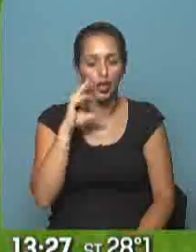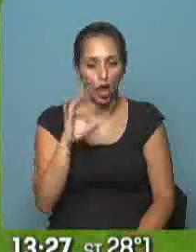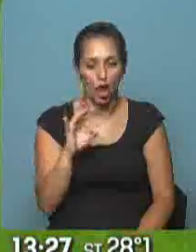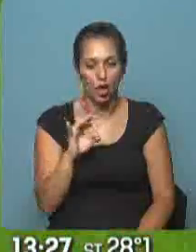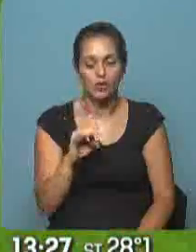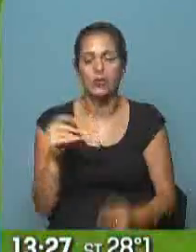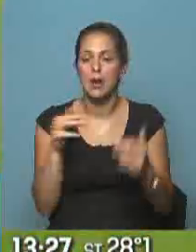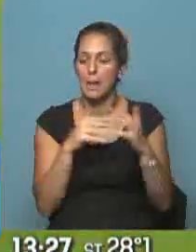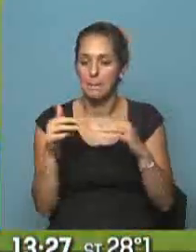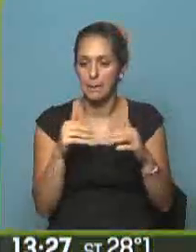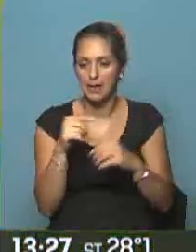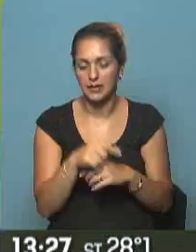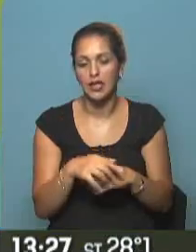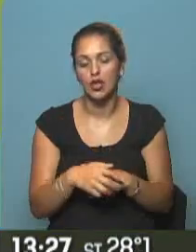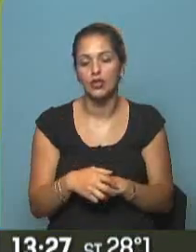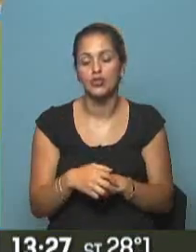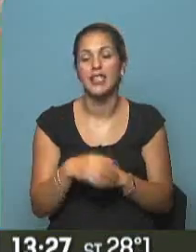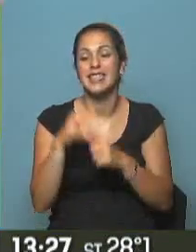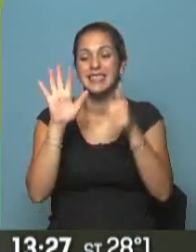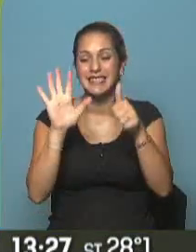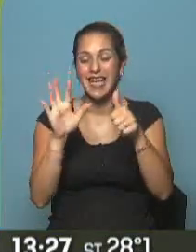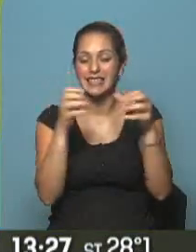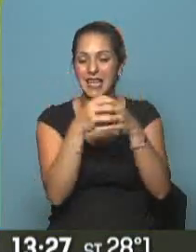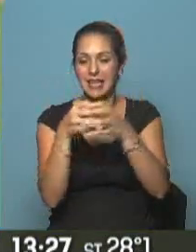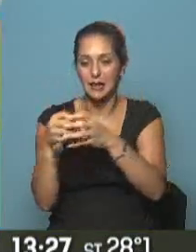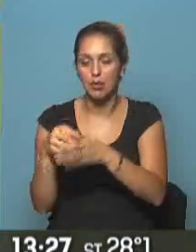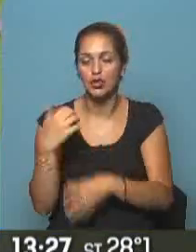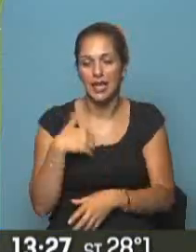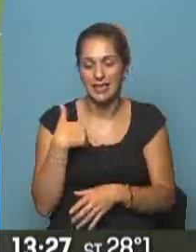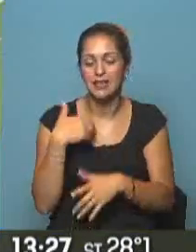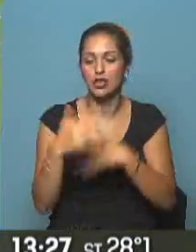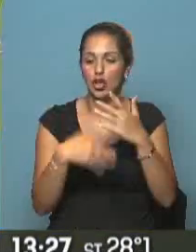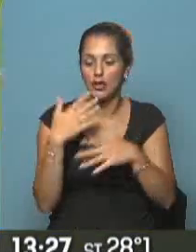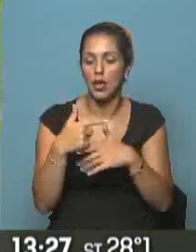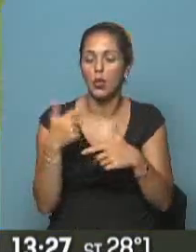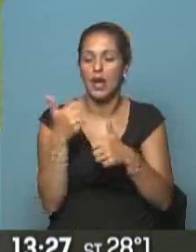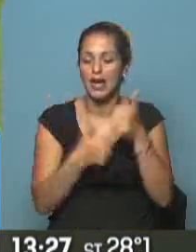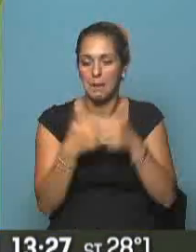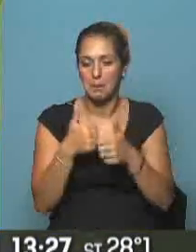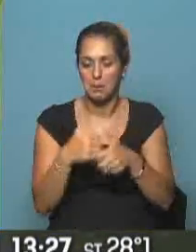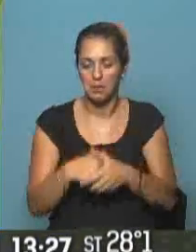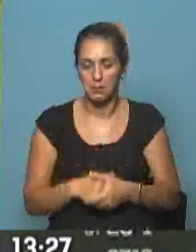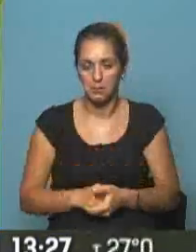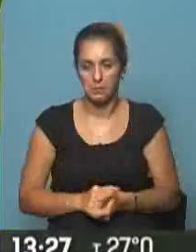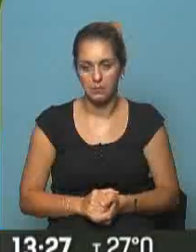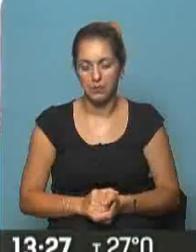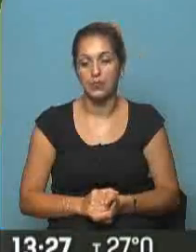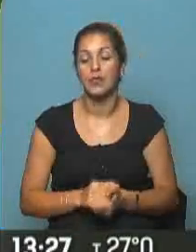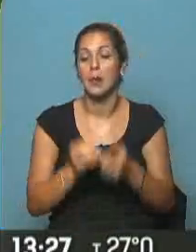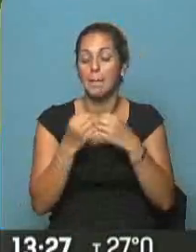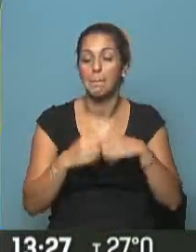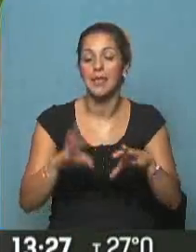entretenidos. Son 6 los equipos argentinos que juegan en el principal torneo continental a partir